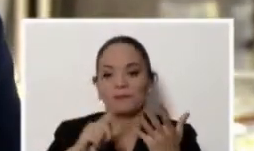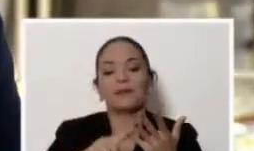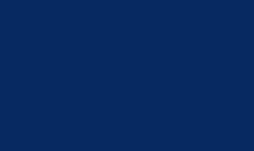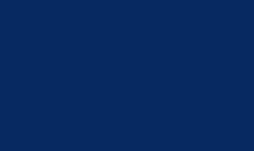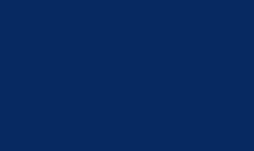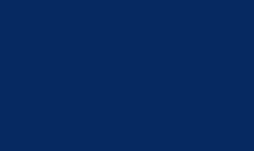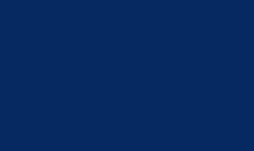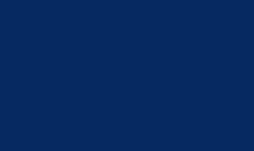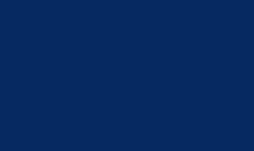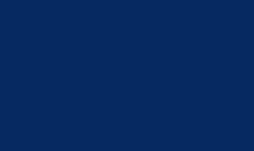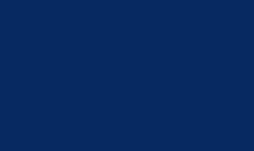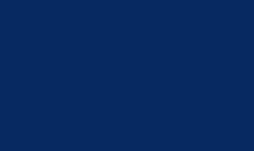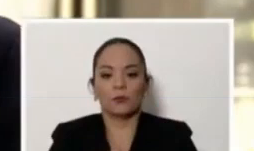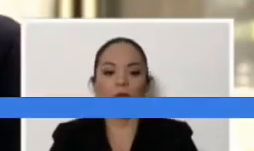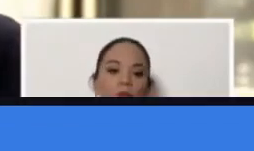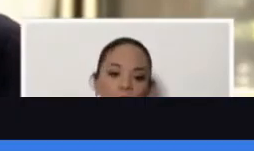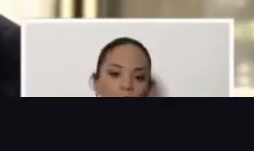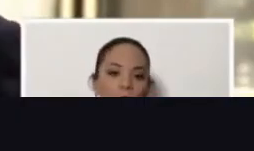mayor.